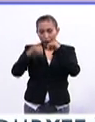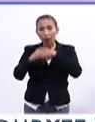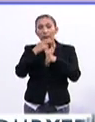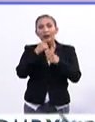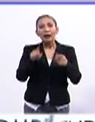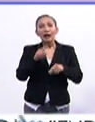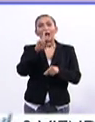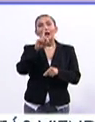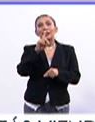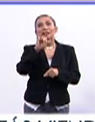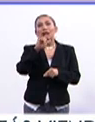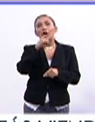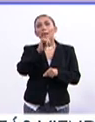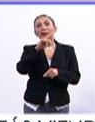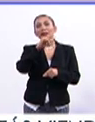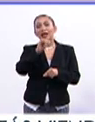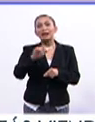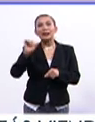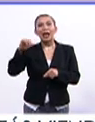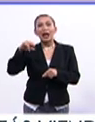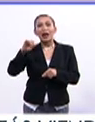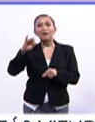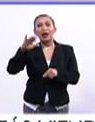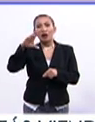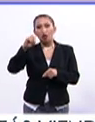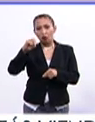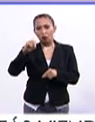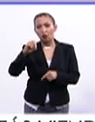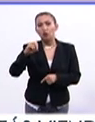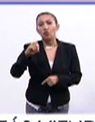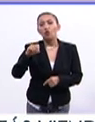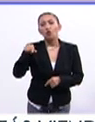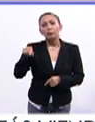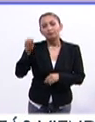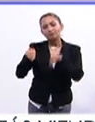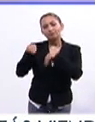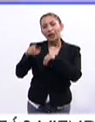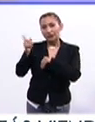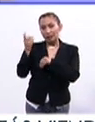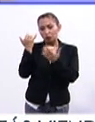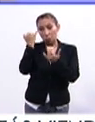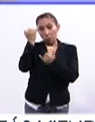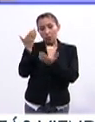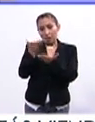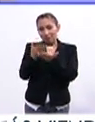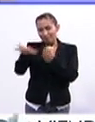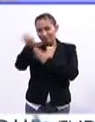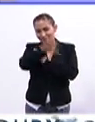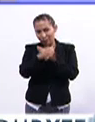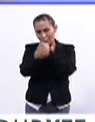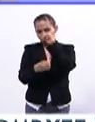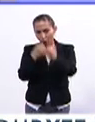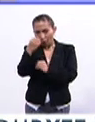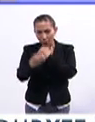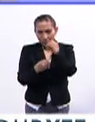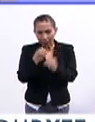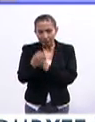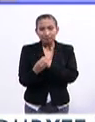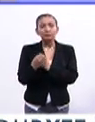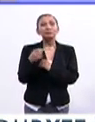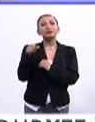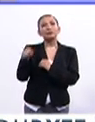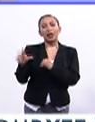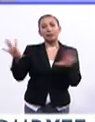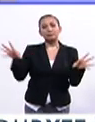compositor diego piñera y la poeta ana frank entonces es una propuesta escénica es una propuesta que